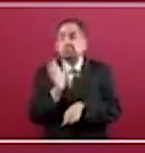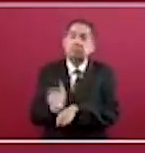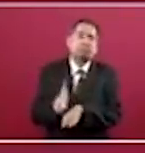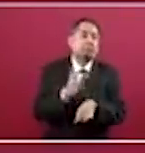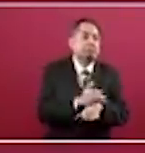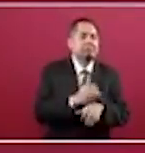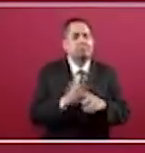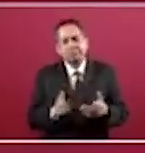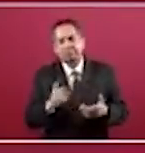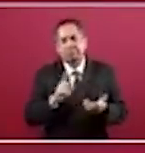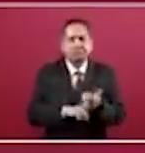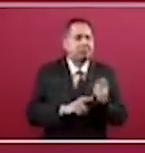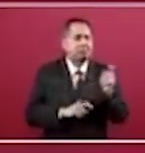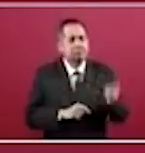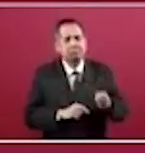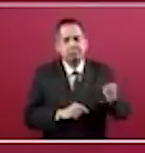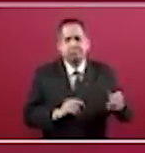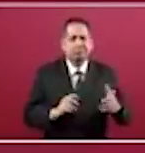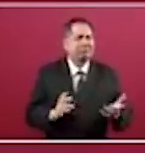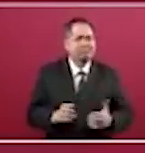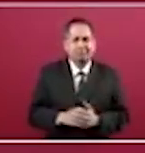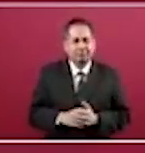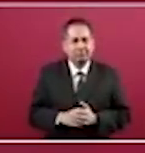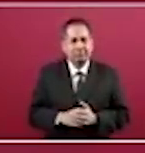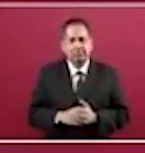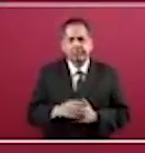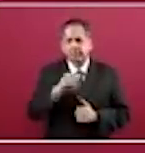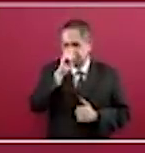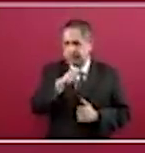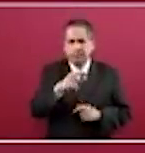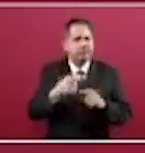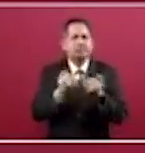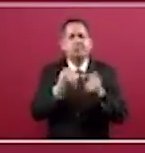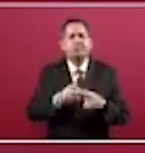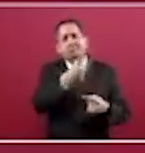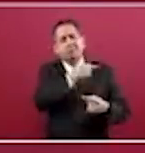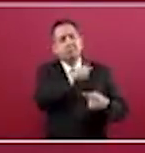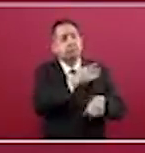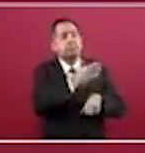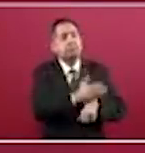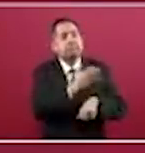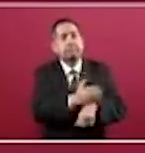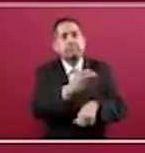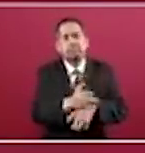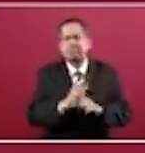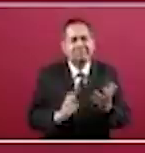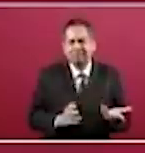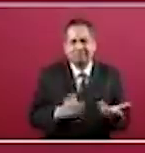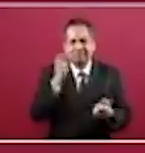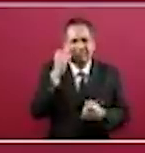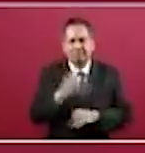castigar a fulano, y lo mismo que hicieron durante tanto